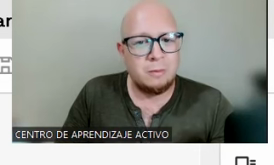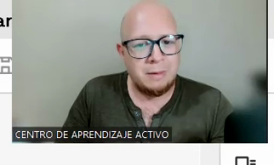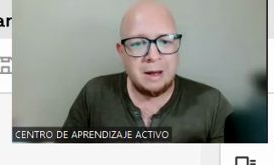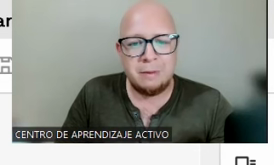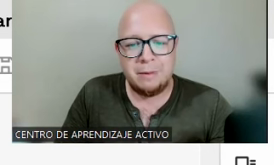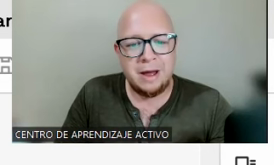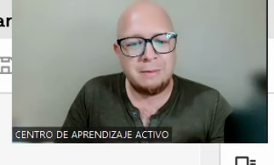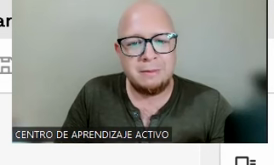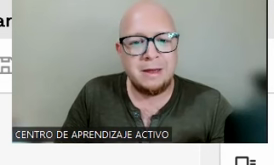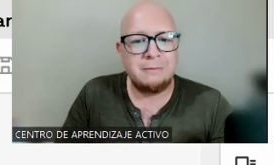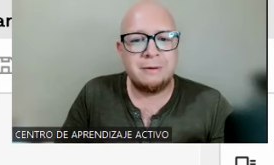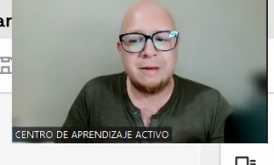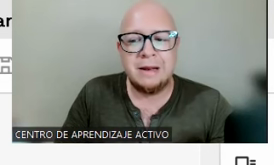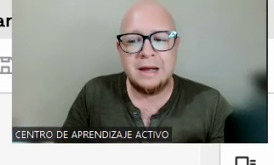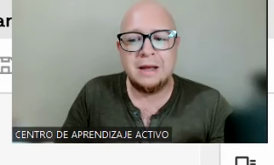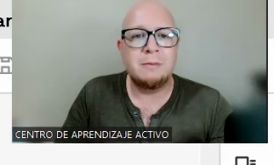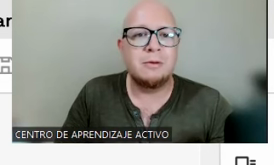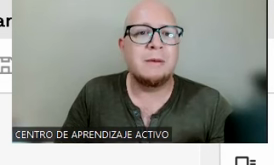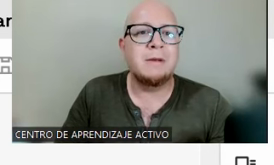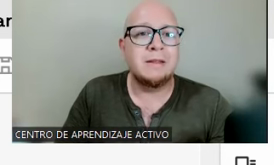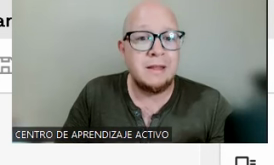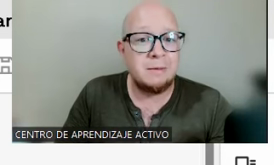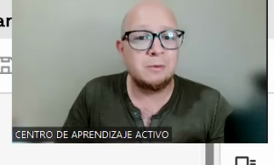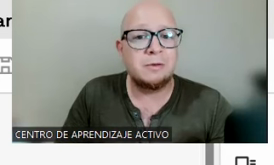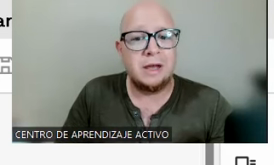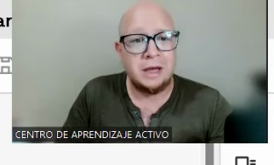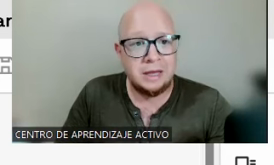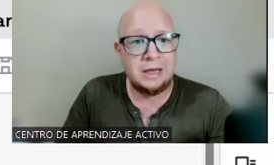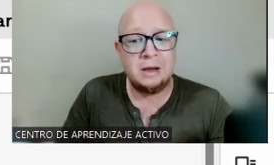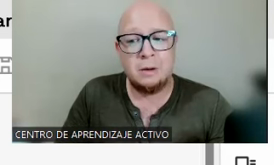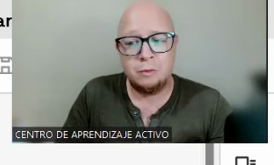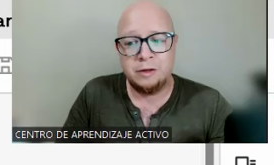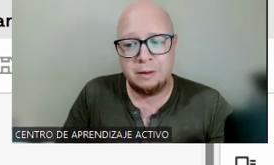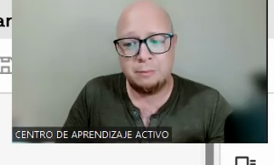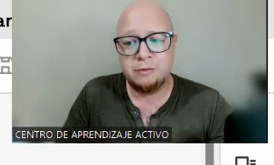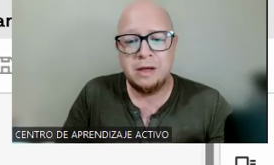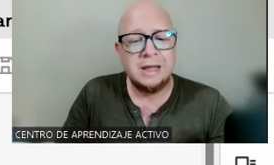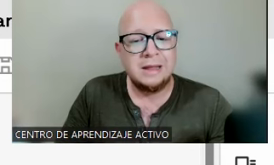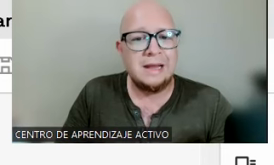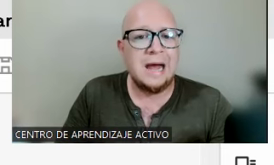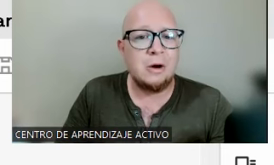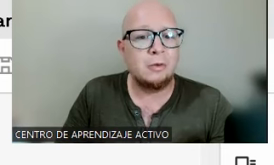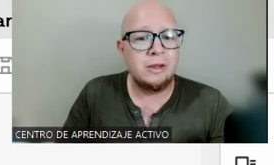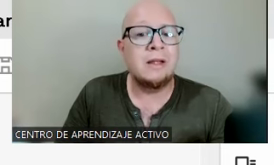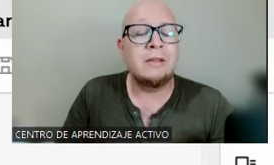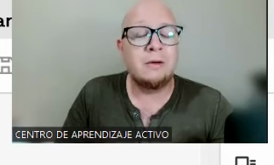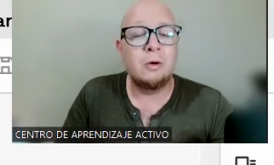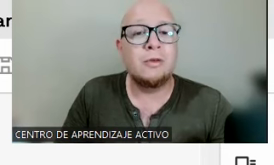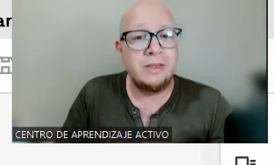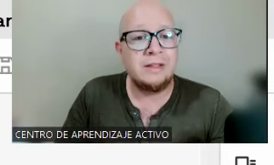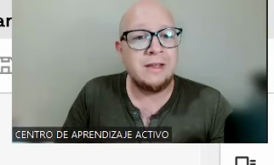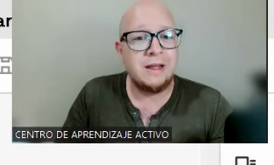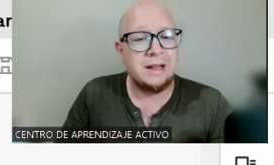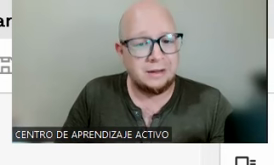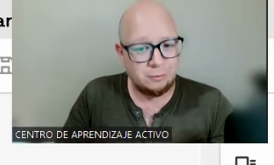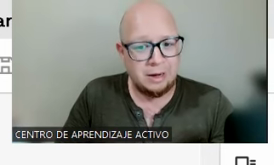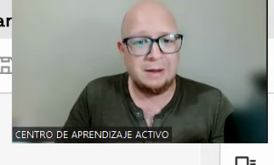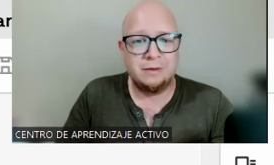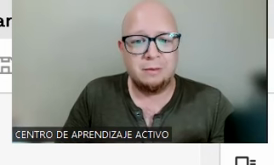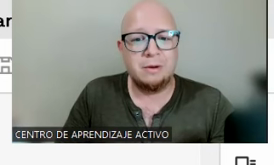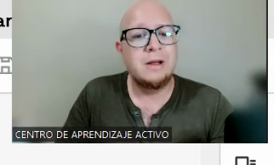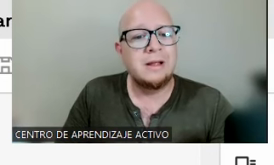hijo, mamá, papá, bebé, familia y bueno, también tenemos aquí algunos ejemplos de la cotidianidad